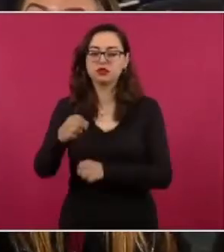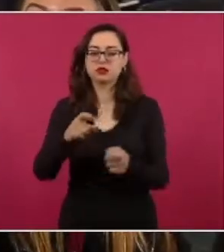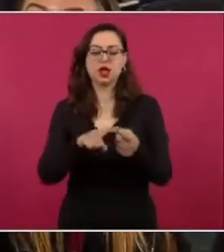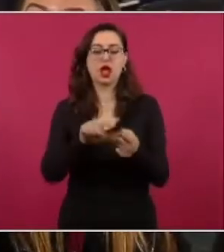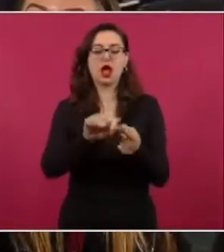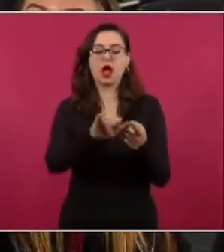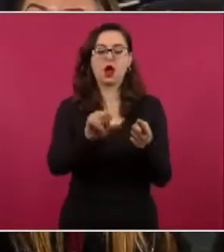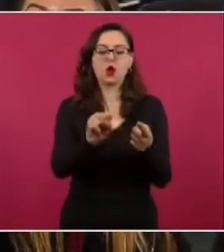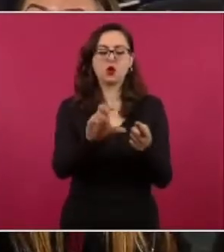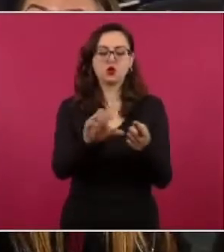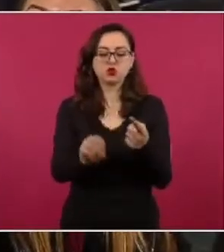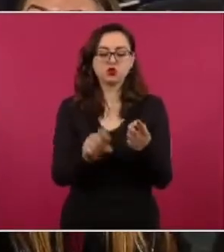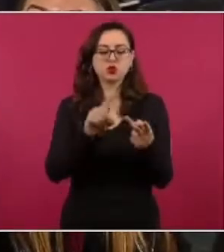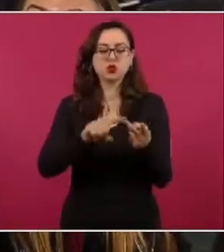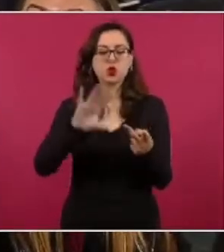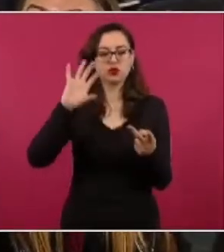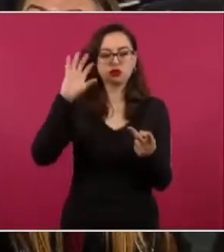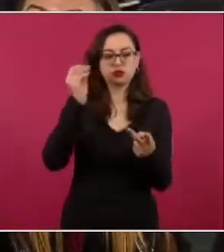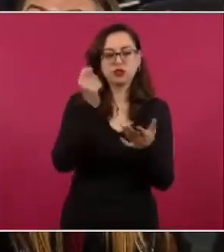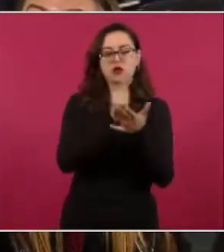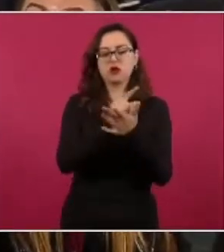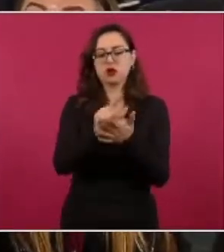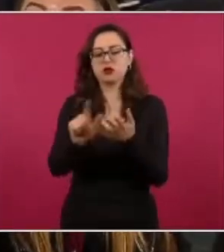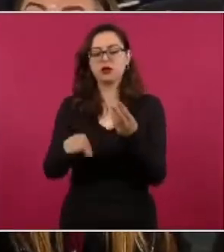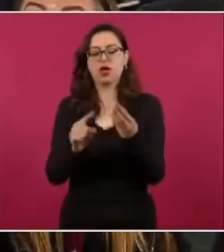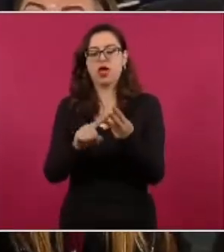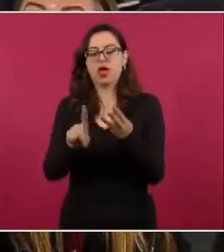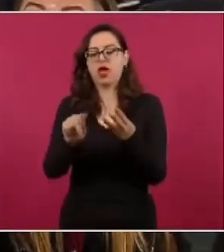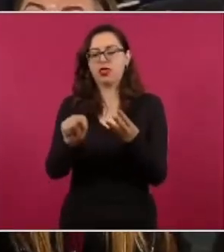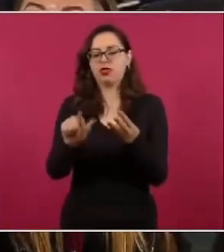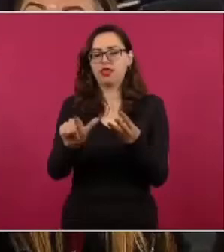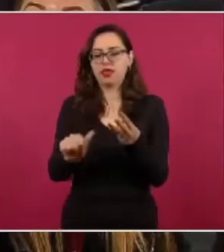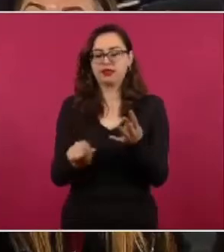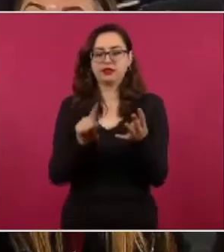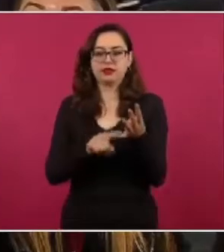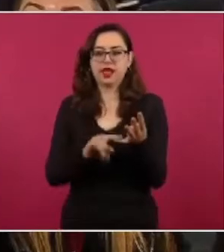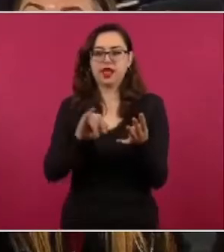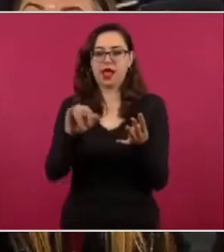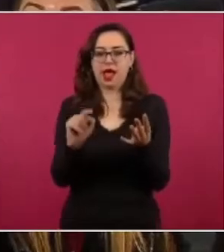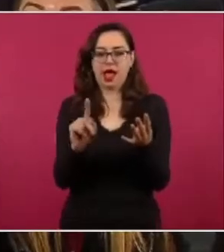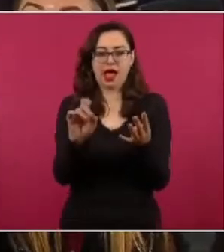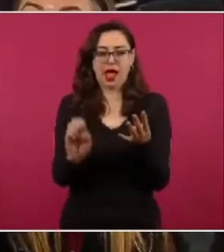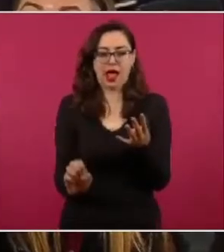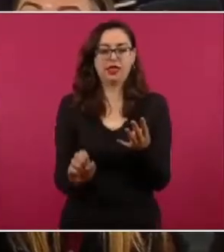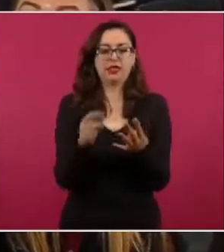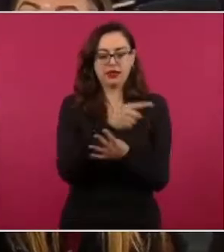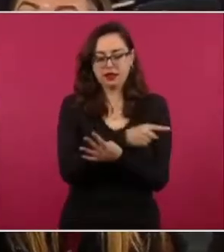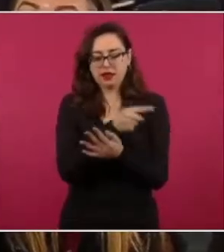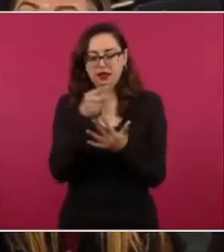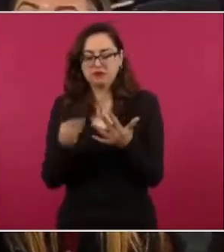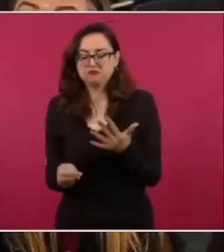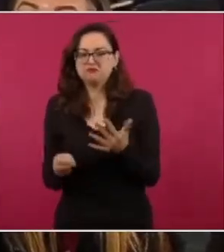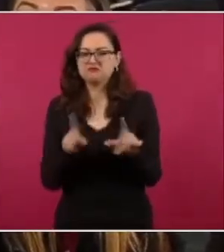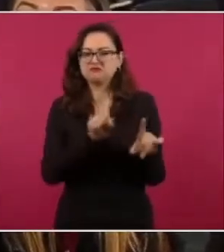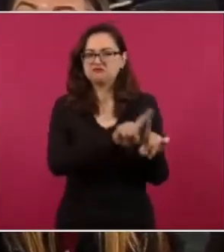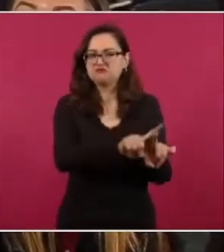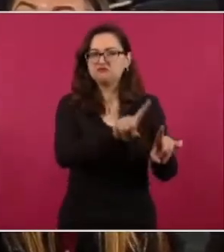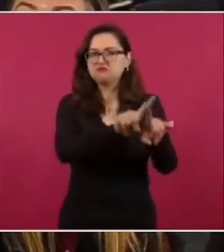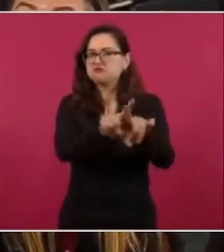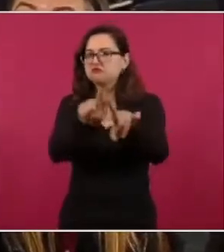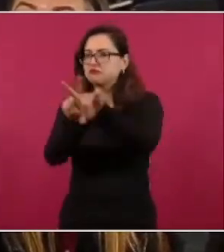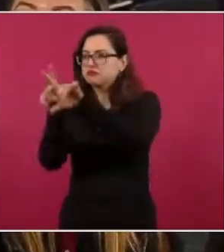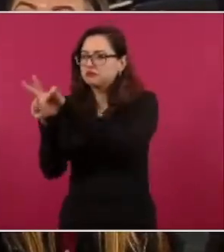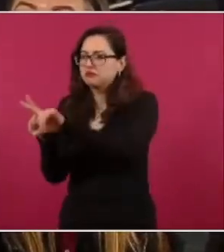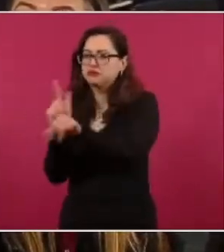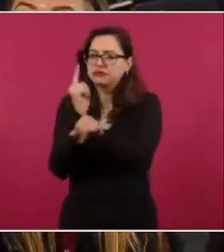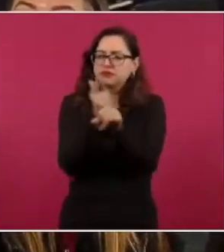Servicios, Tecnolimpieza Delta y Haber Limpieza en general, SADCB, han sido